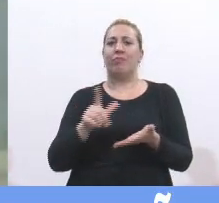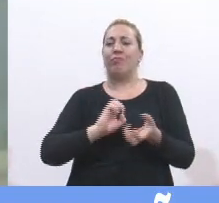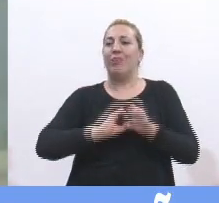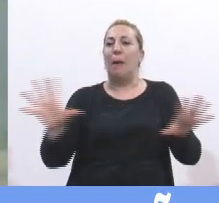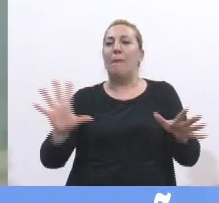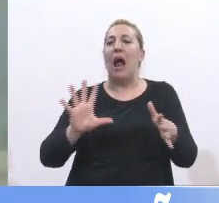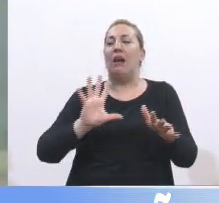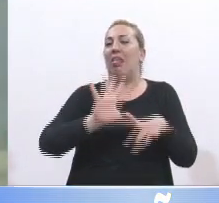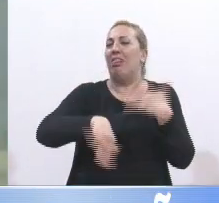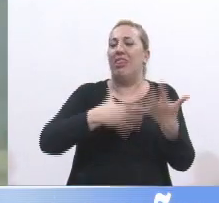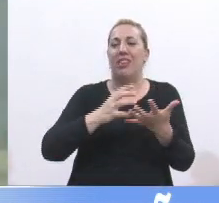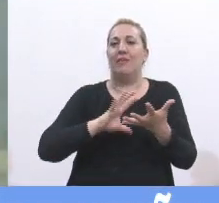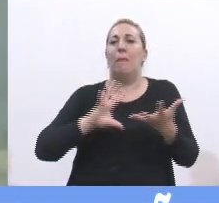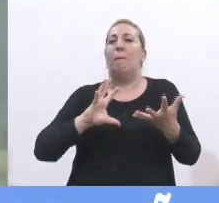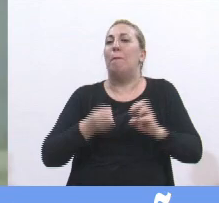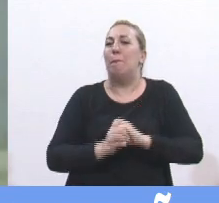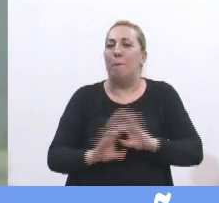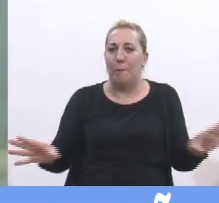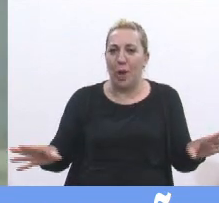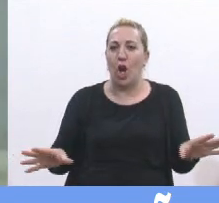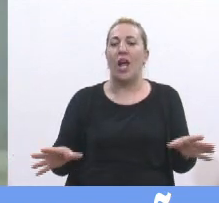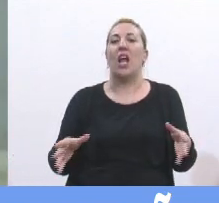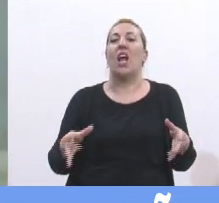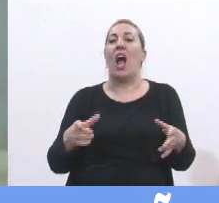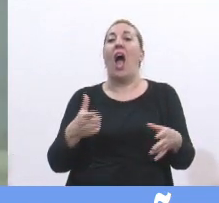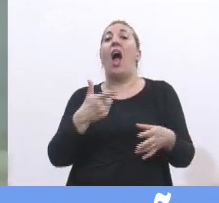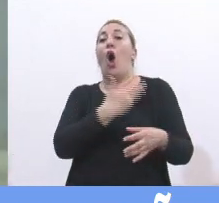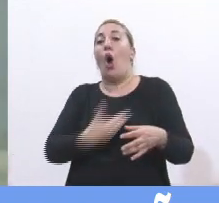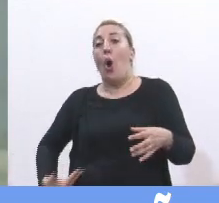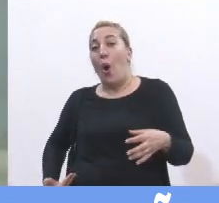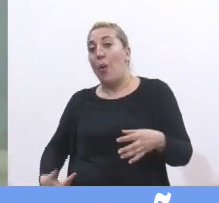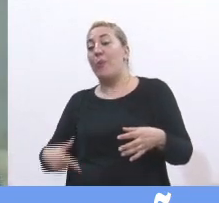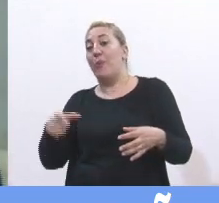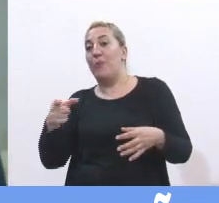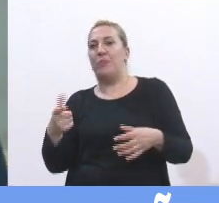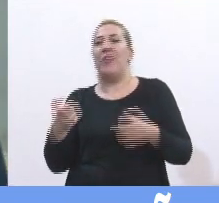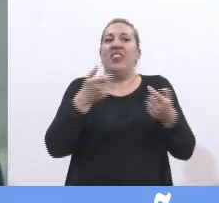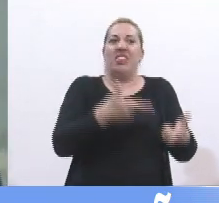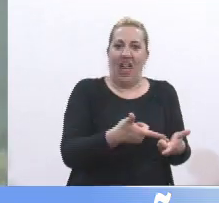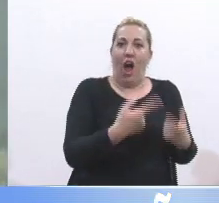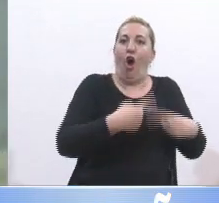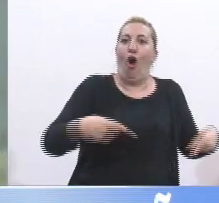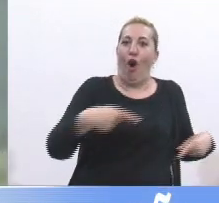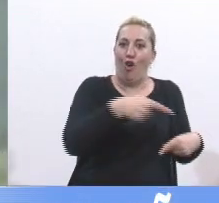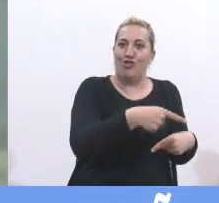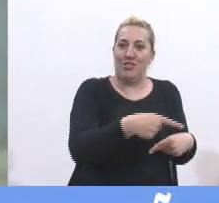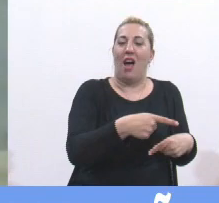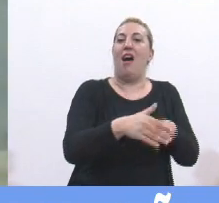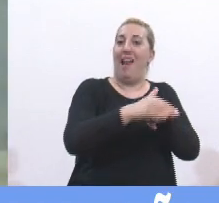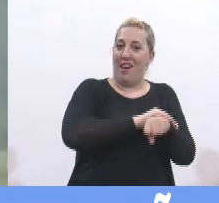desprolija que mandó a otra administración recursos que